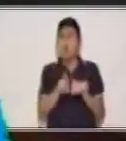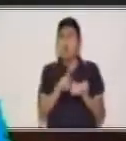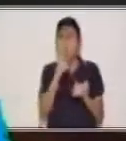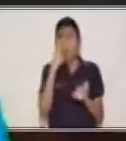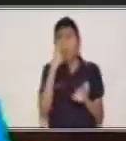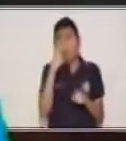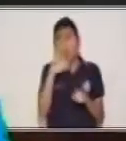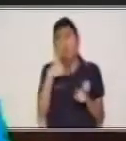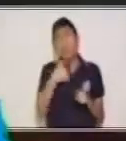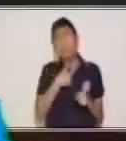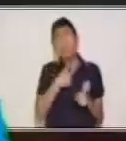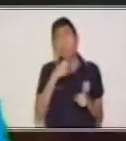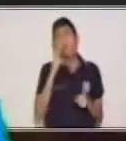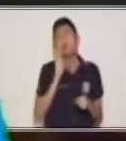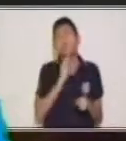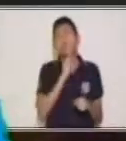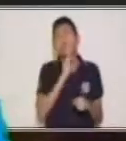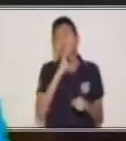refieren